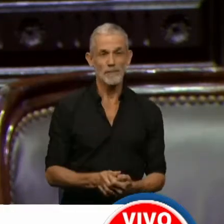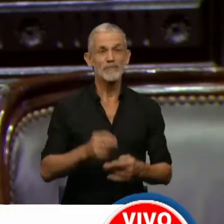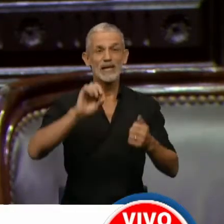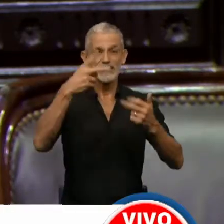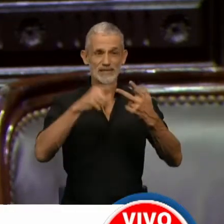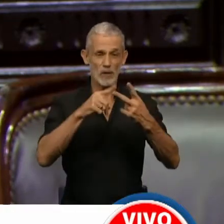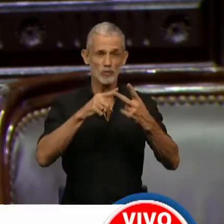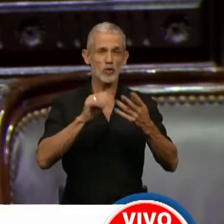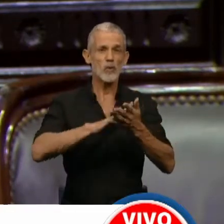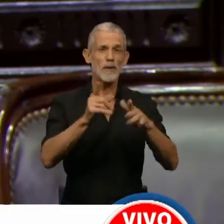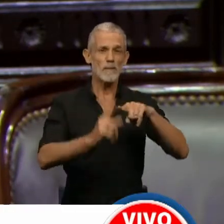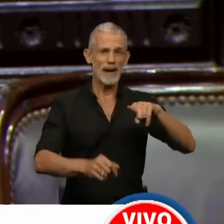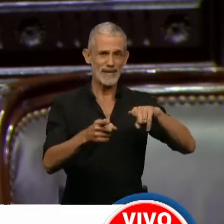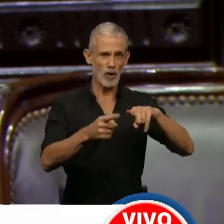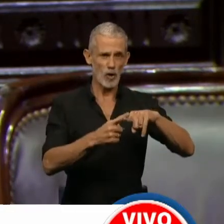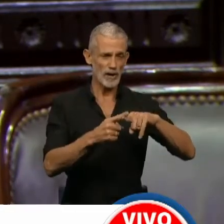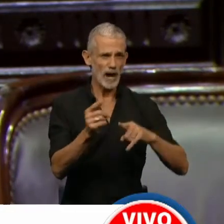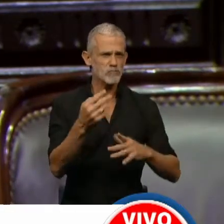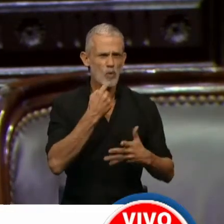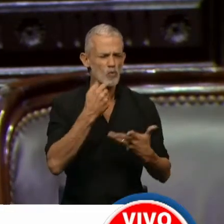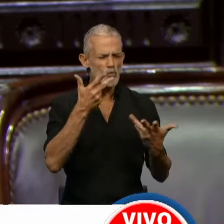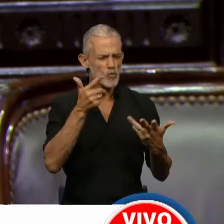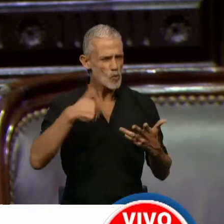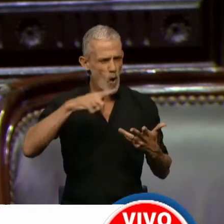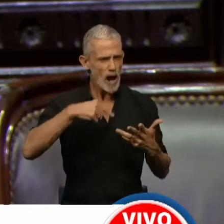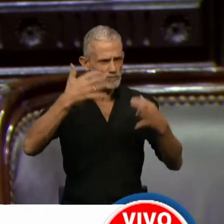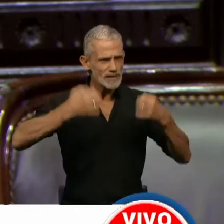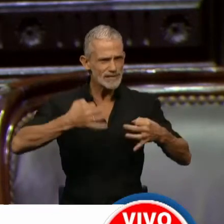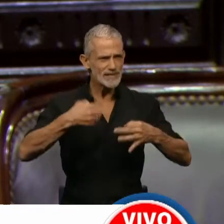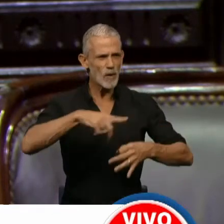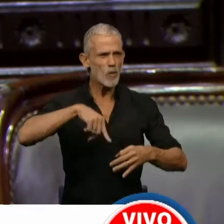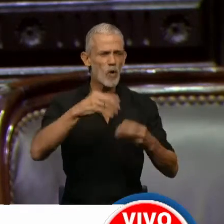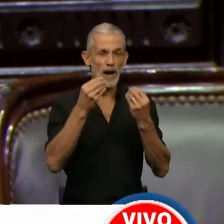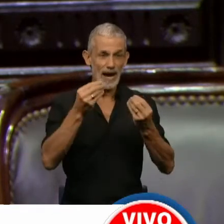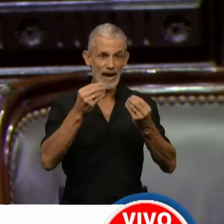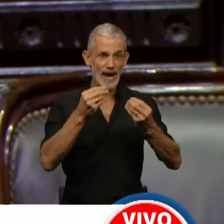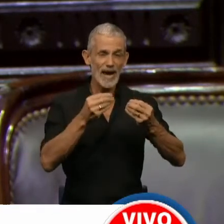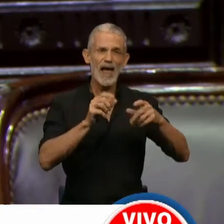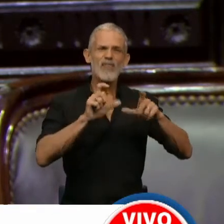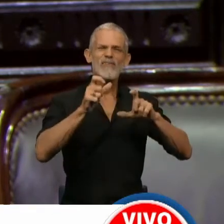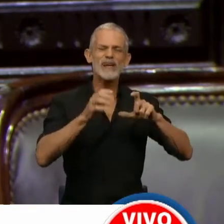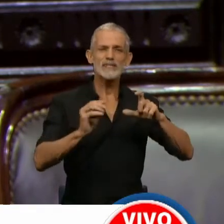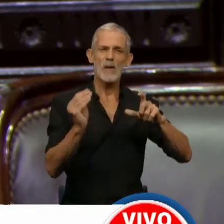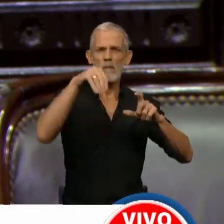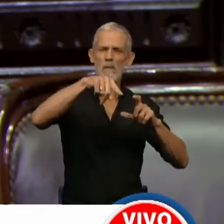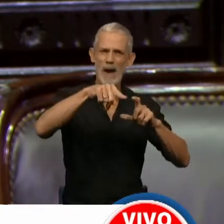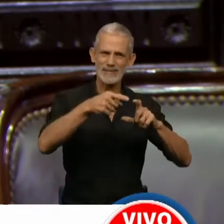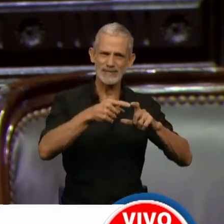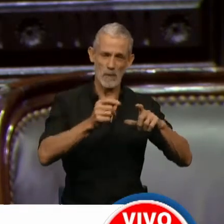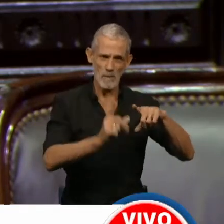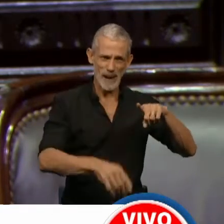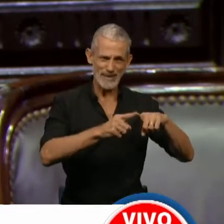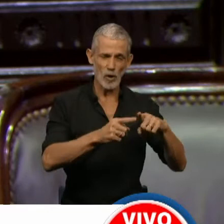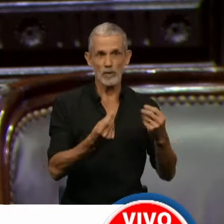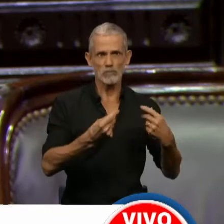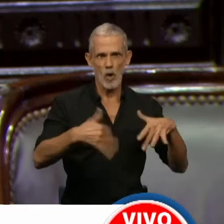Segundo, el tema Patagonia. No tuvimos duda en ningún momento de que el diferencial patagónico, que no es un beneficio, sino que es un reconocimiento por el costo